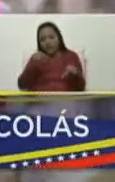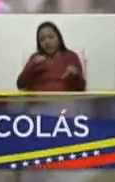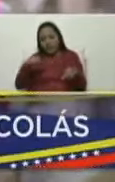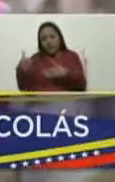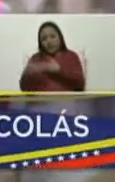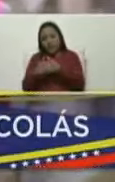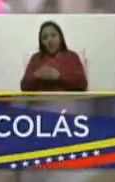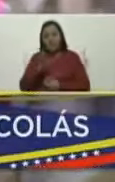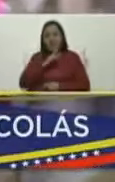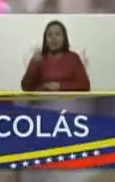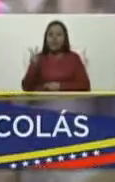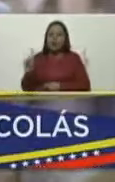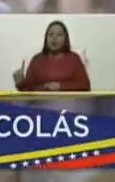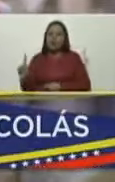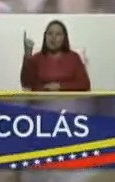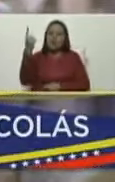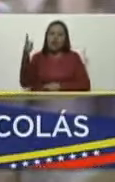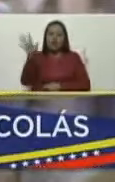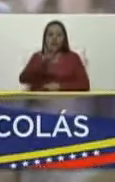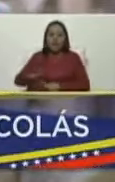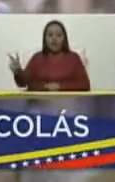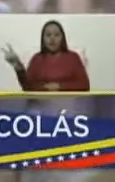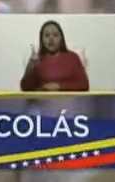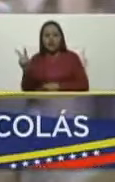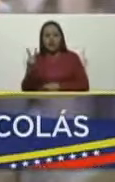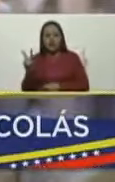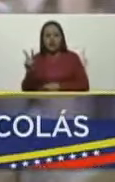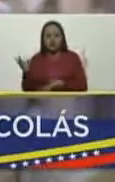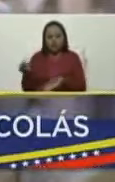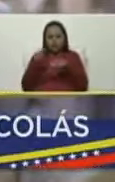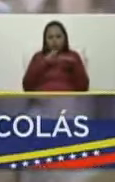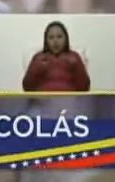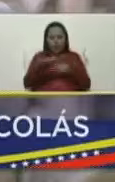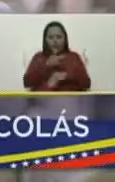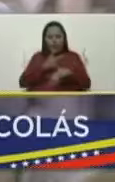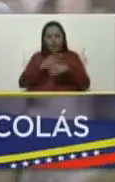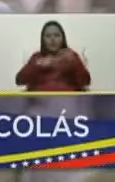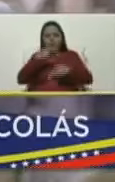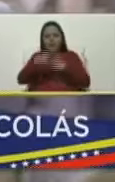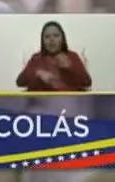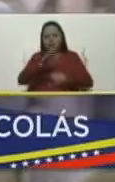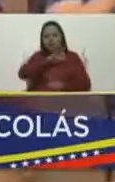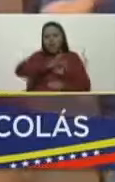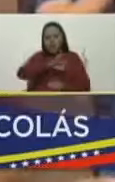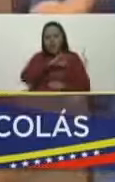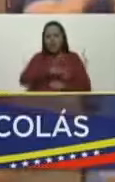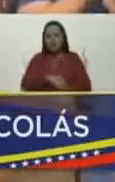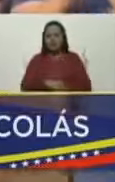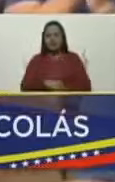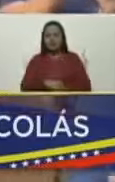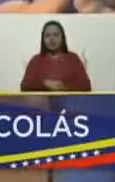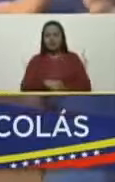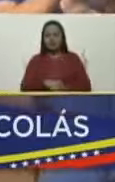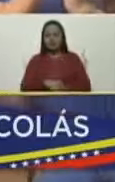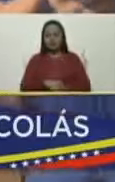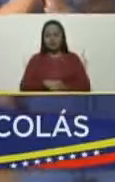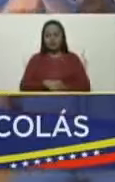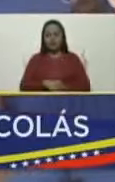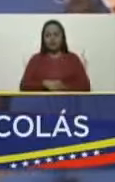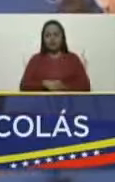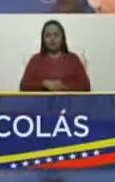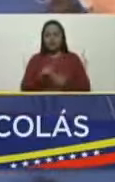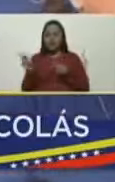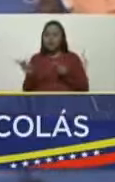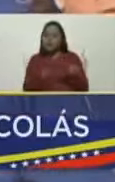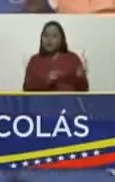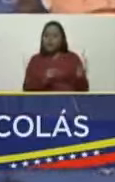primer banco de Venezuela, afortunadamente en manos del Estado para los programas sociales. Entonces, bueno, bienvenida a la banca pública